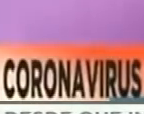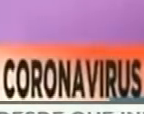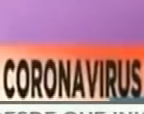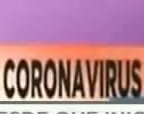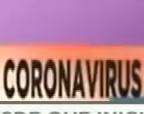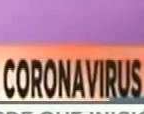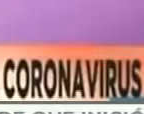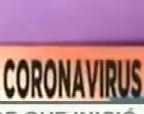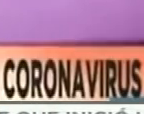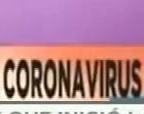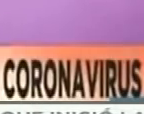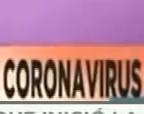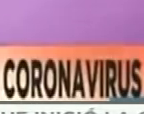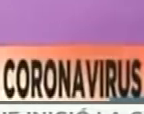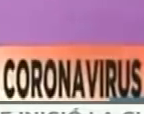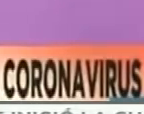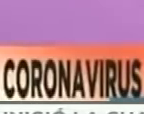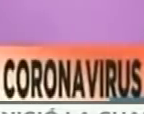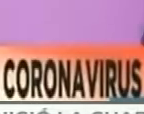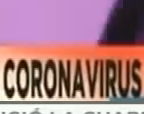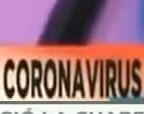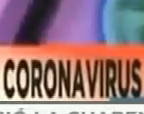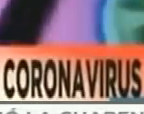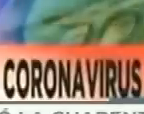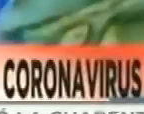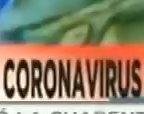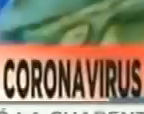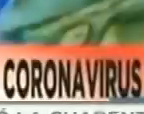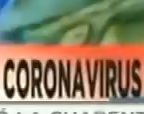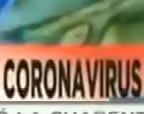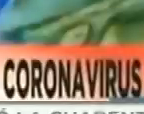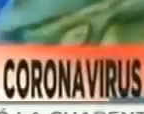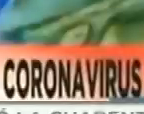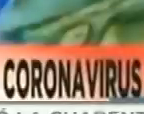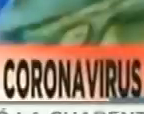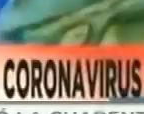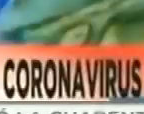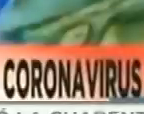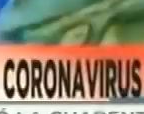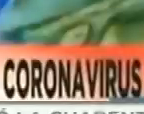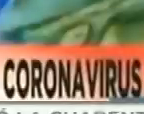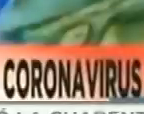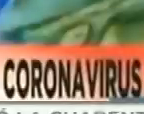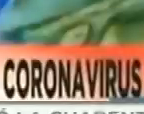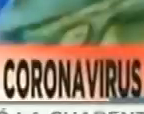gotitas pueden permanecer en el aire durante minutos e incluso horas.